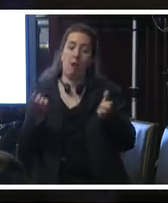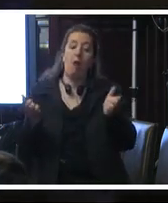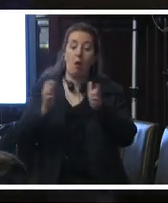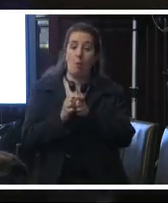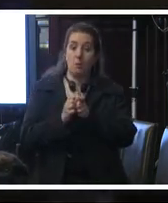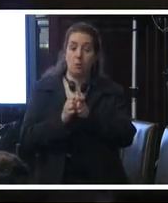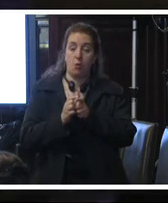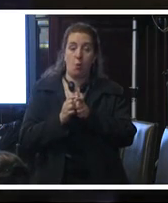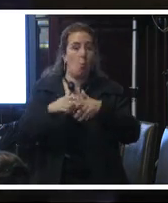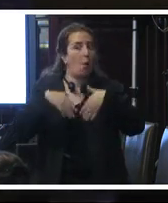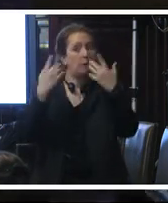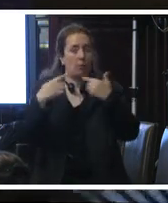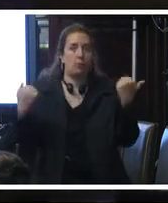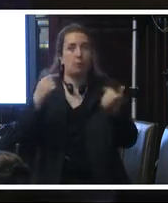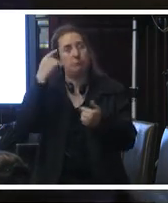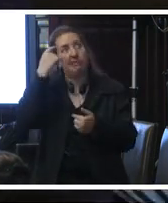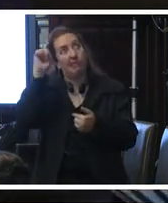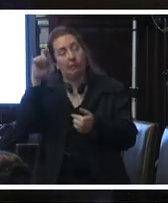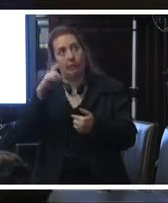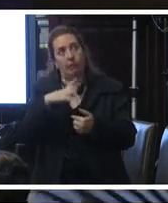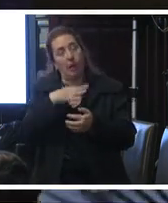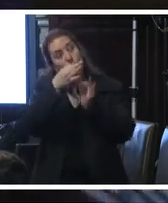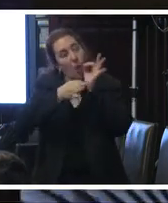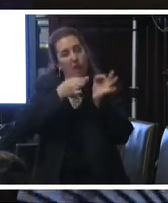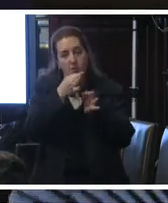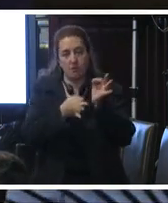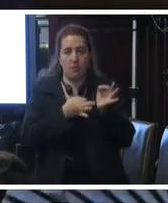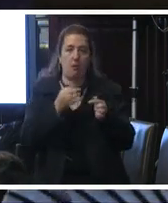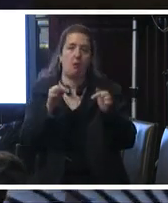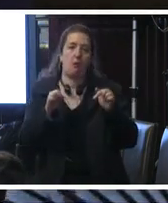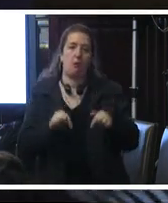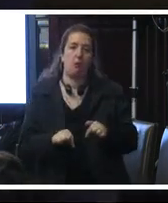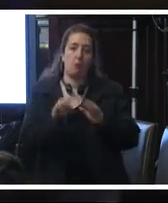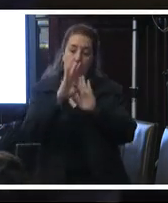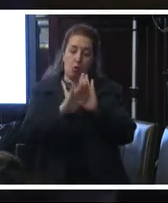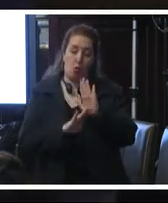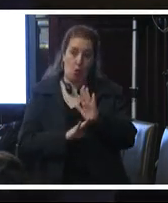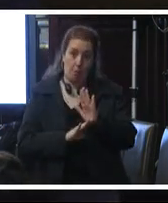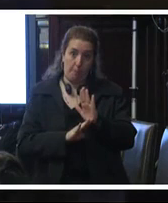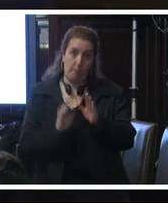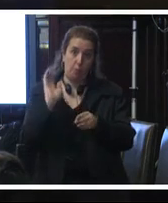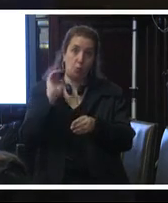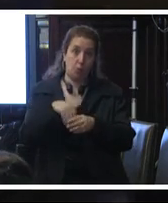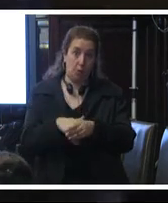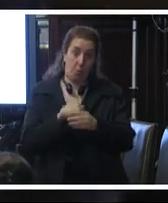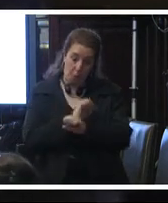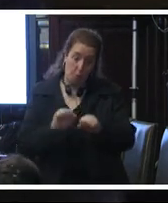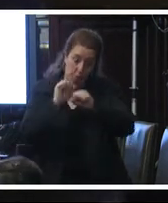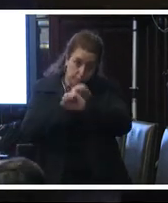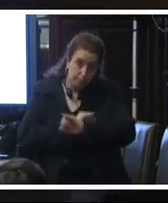de cualquier otra sugerencia de lo que pudiera ser estos protocolos en cuanto a su contenido para